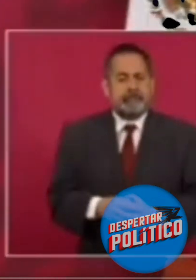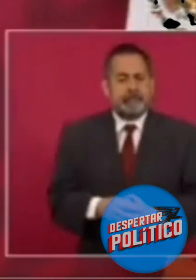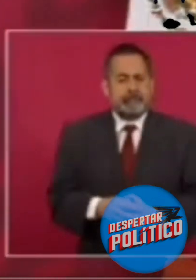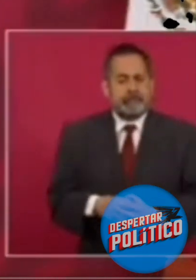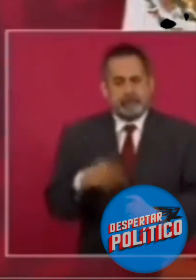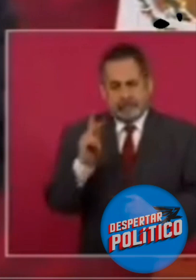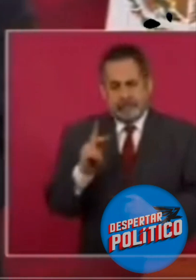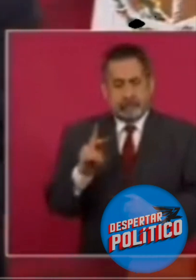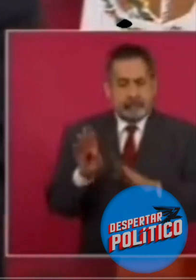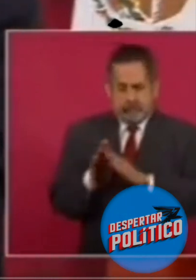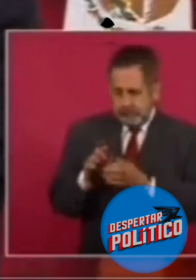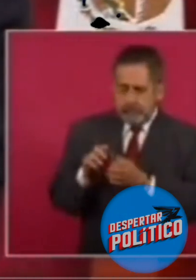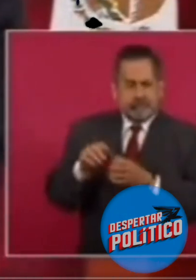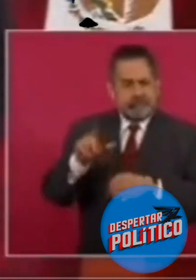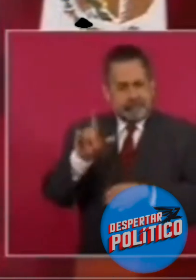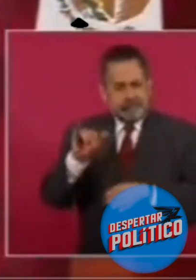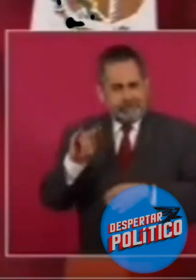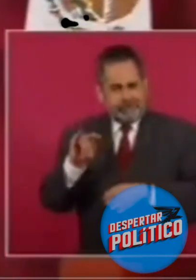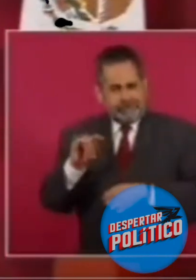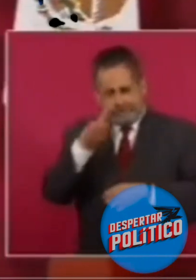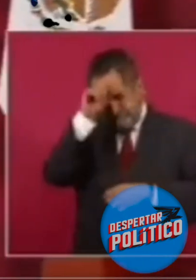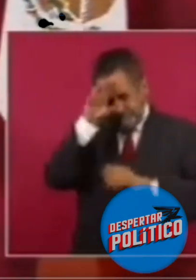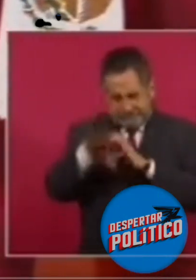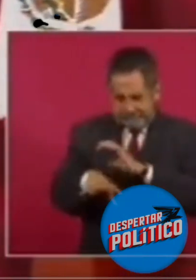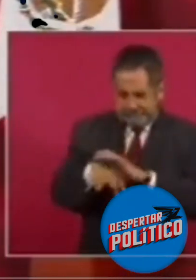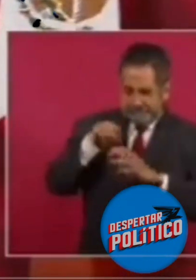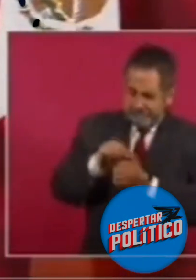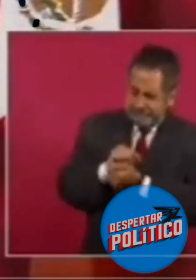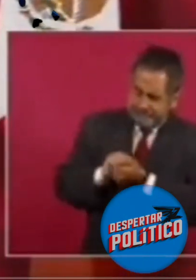Pero el procesamiento del litio